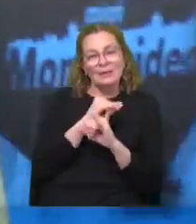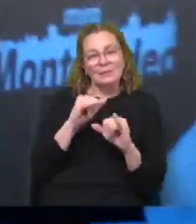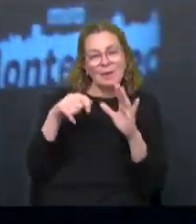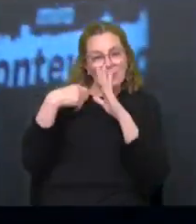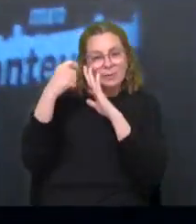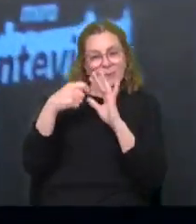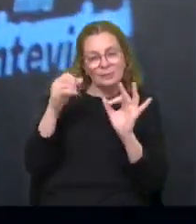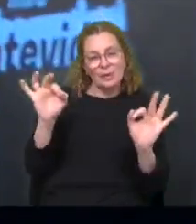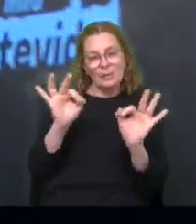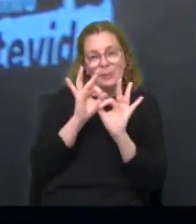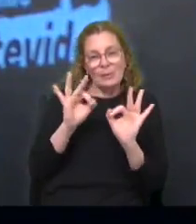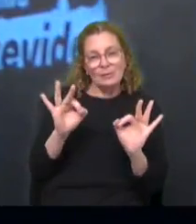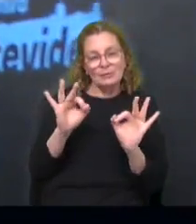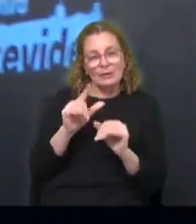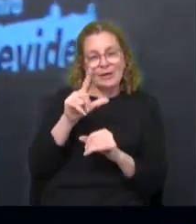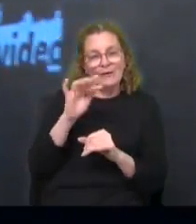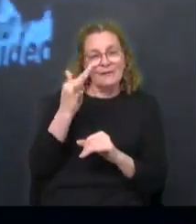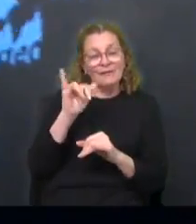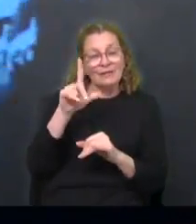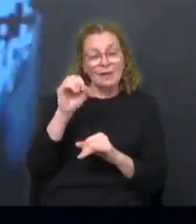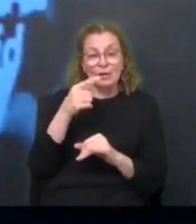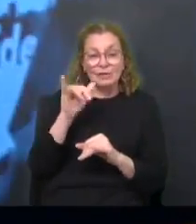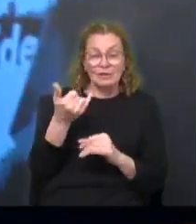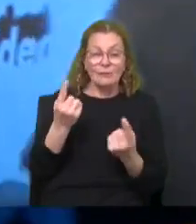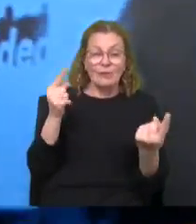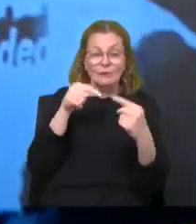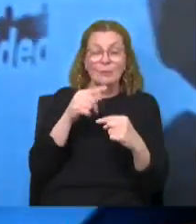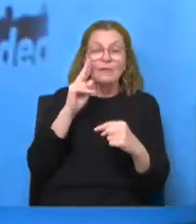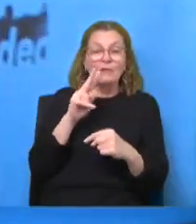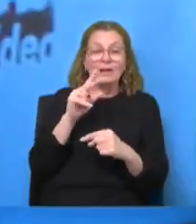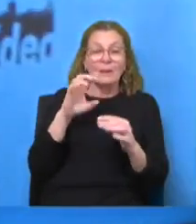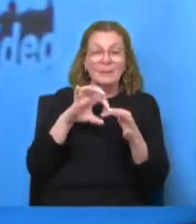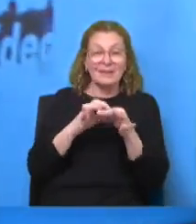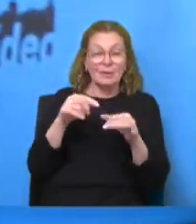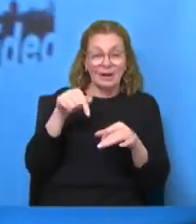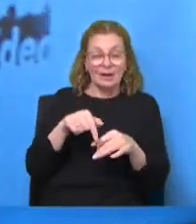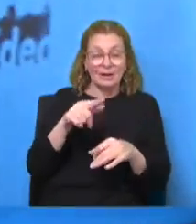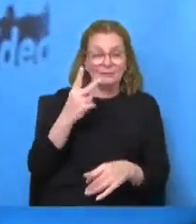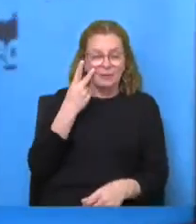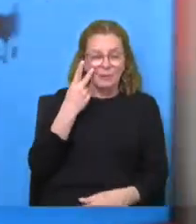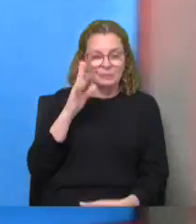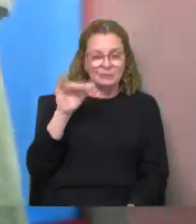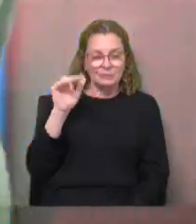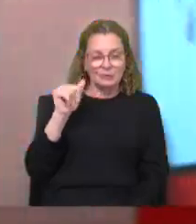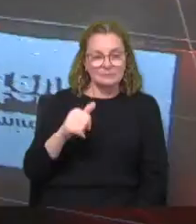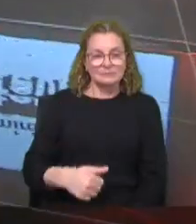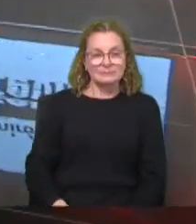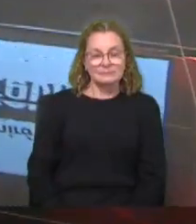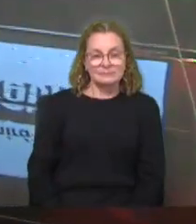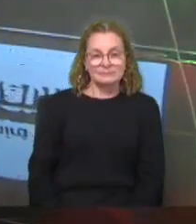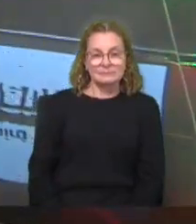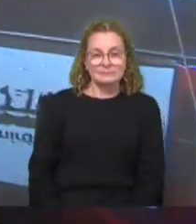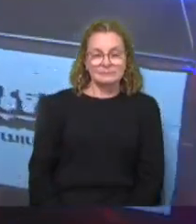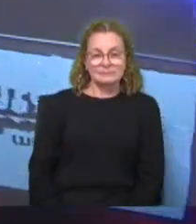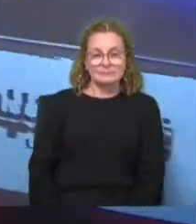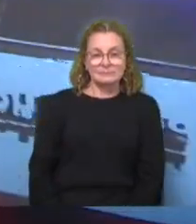programa con la música de Filo. Exacto, se ha dicho todo. Nos volvemos a ver el miércoles. Filo aquí en vivo. Chau, chau.